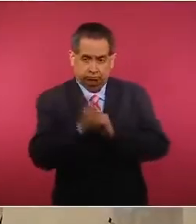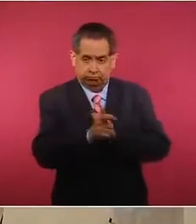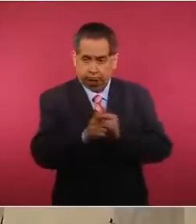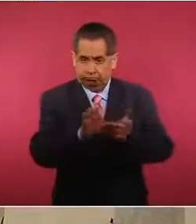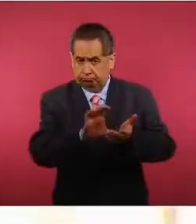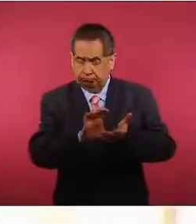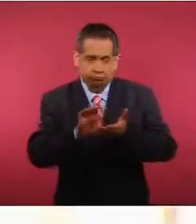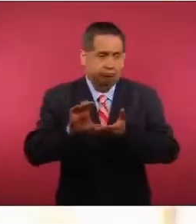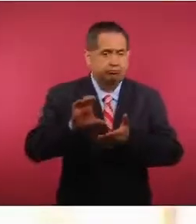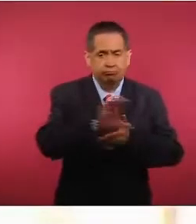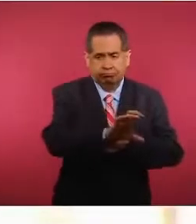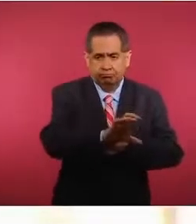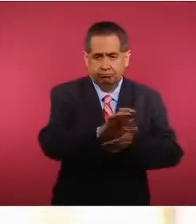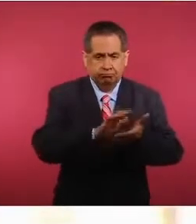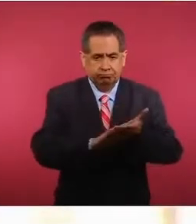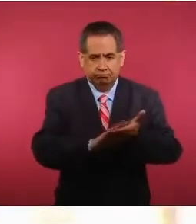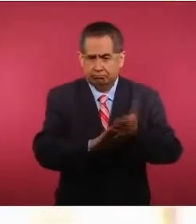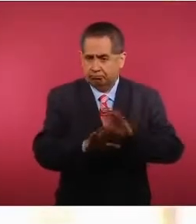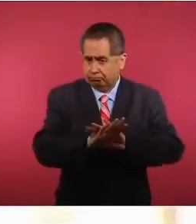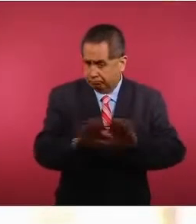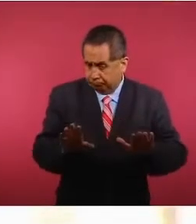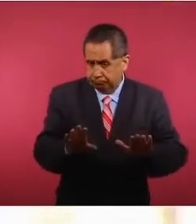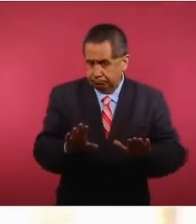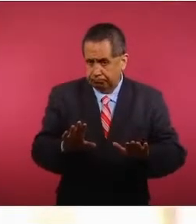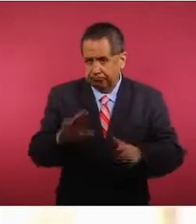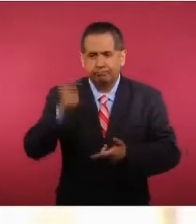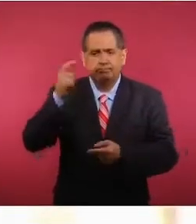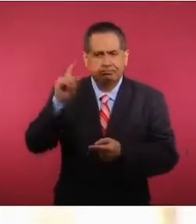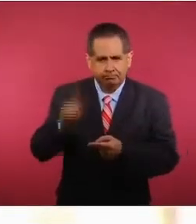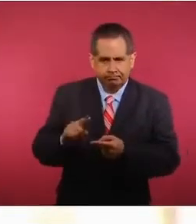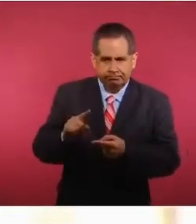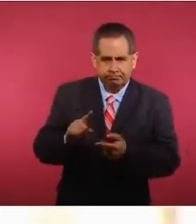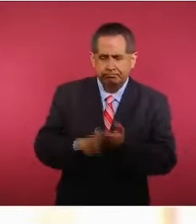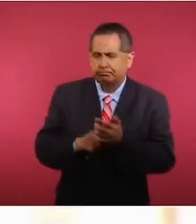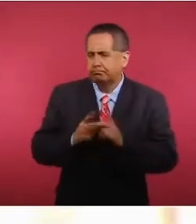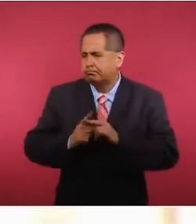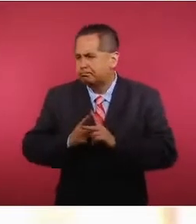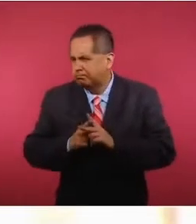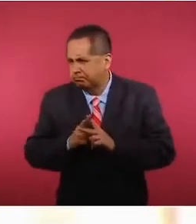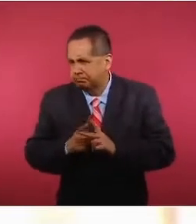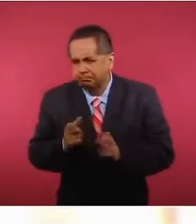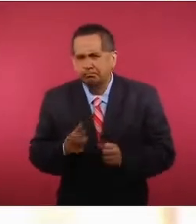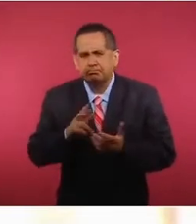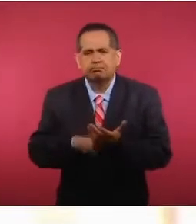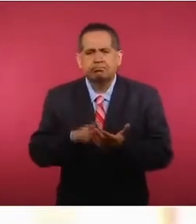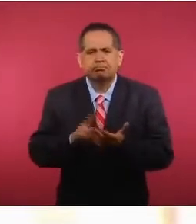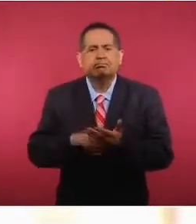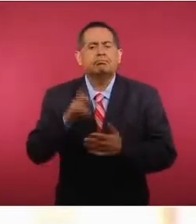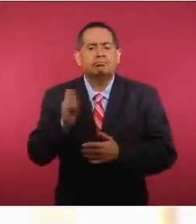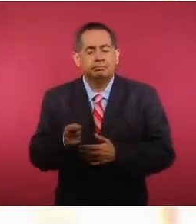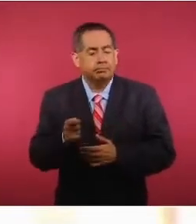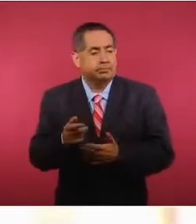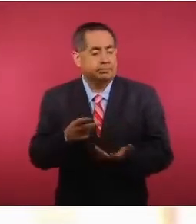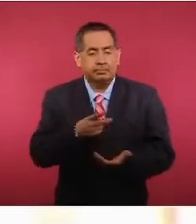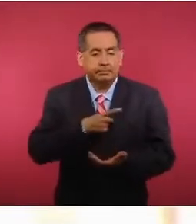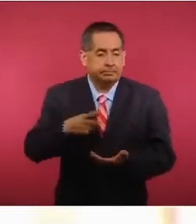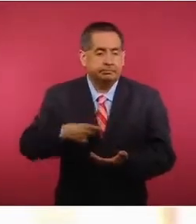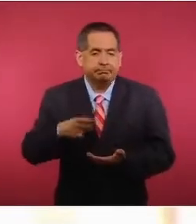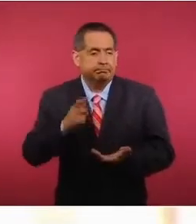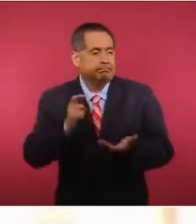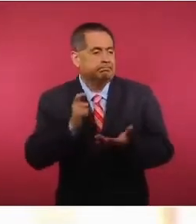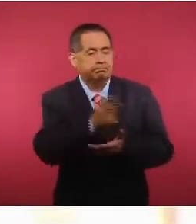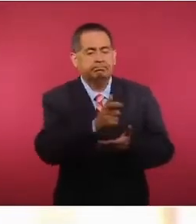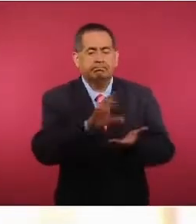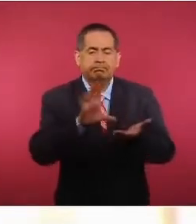lo que queda del avión, se hace la contabilización, entonces tendríamos que